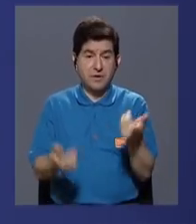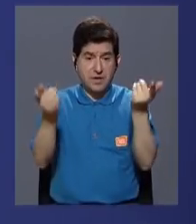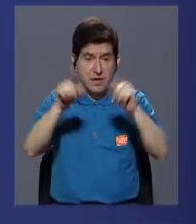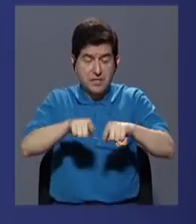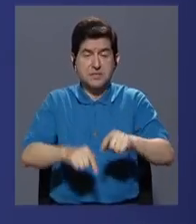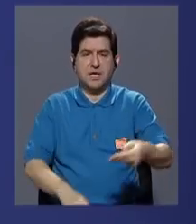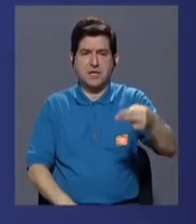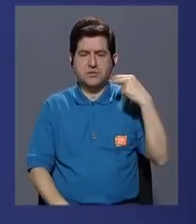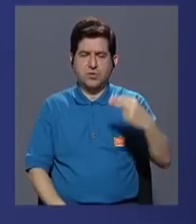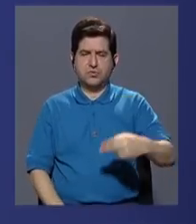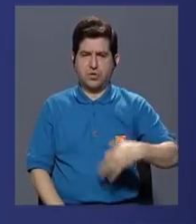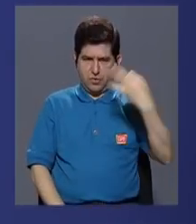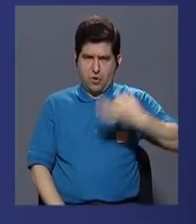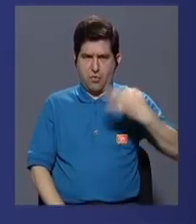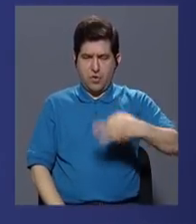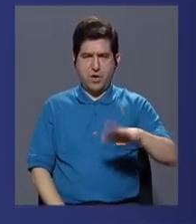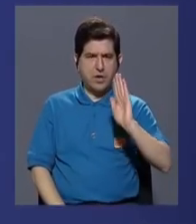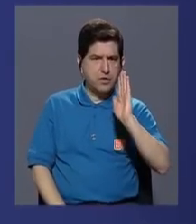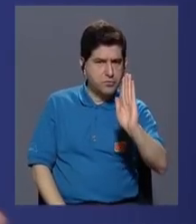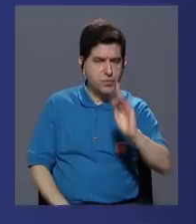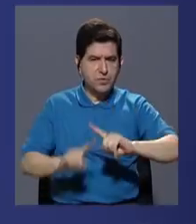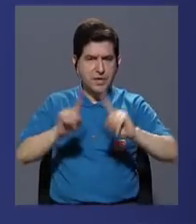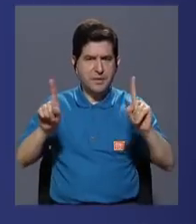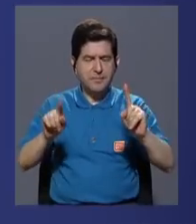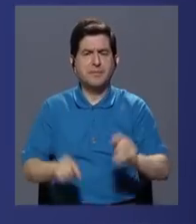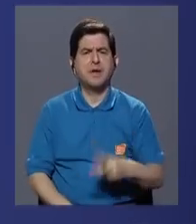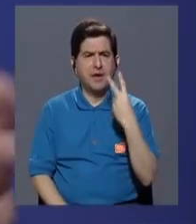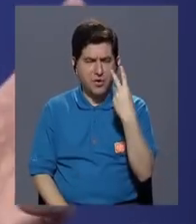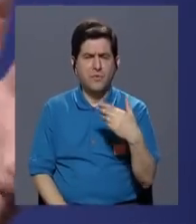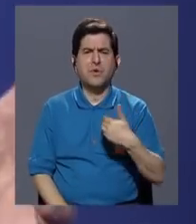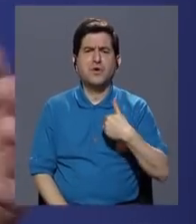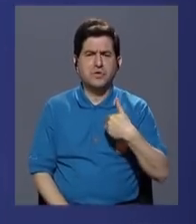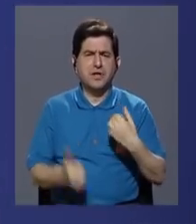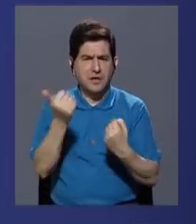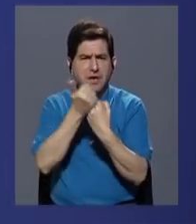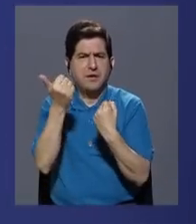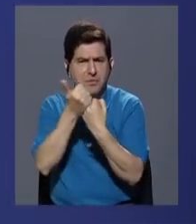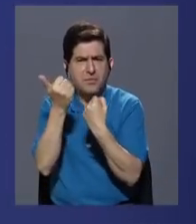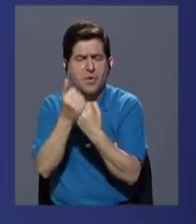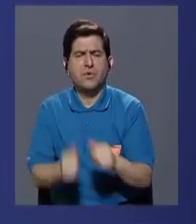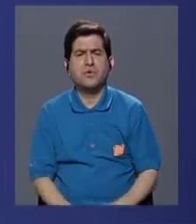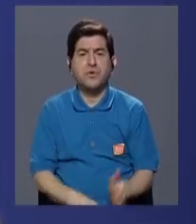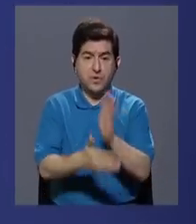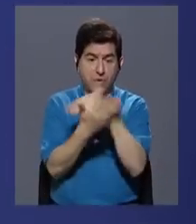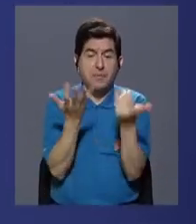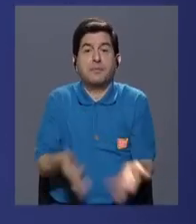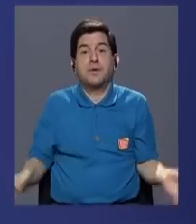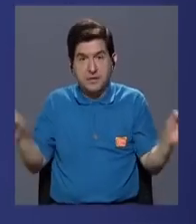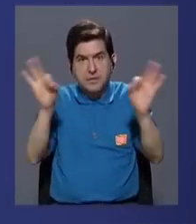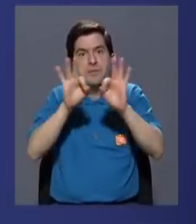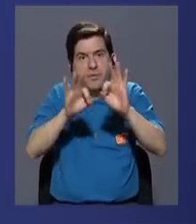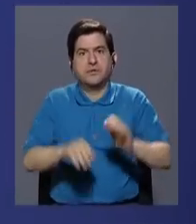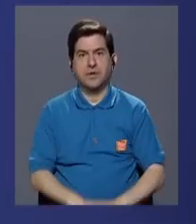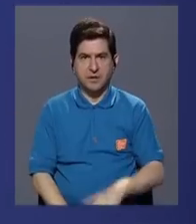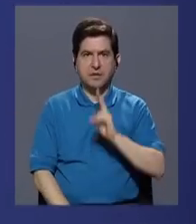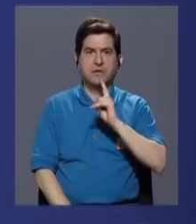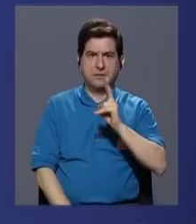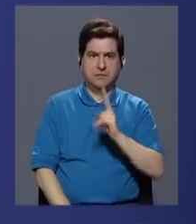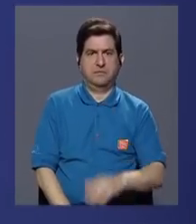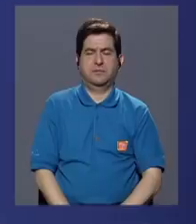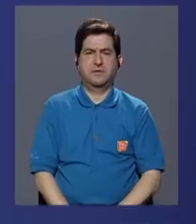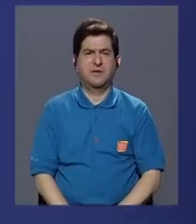esta autoridad la historia es original tuya y lo escribiste pero si veo que tuviste bastante apoyo en una parte que es fundamental